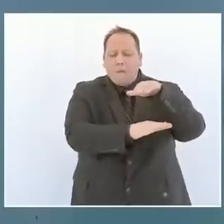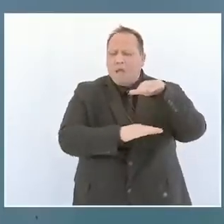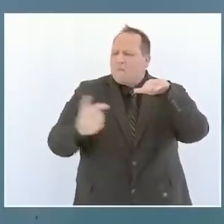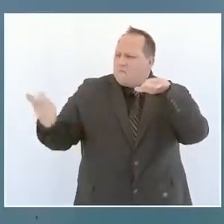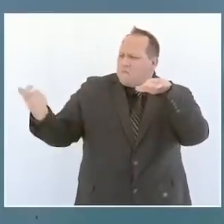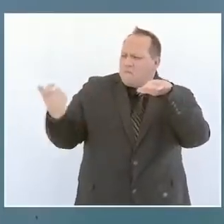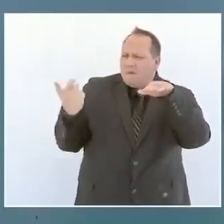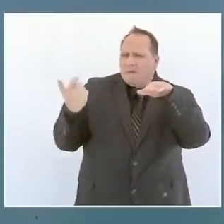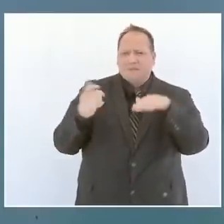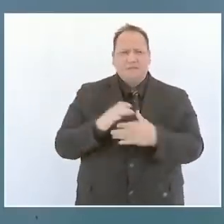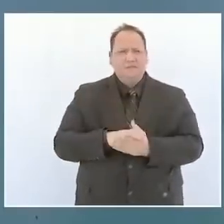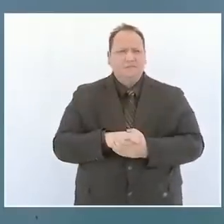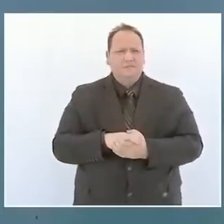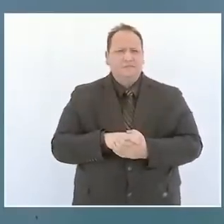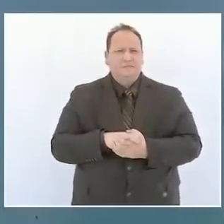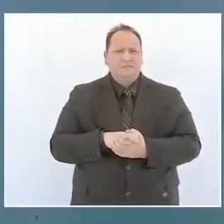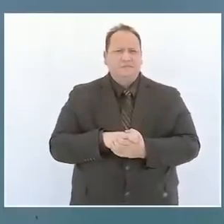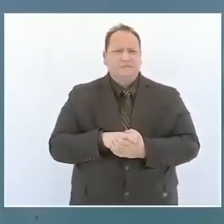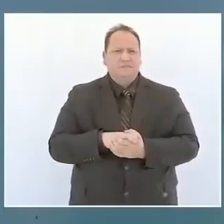en